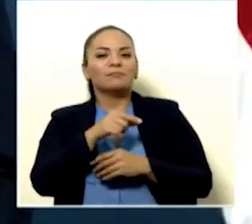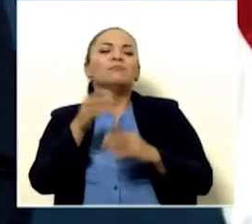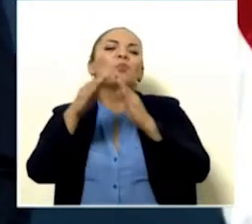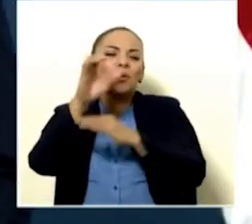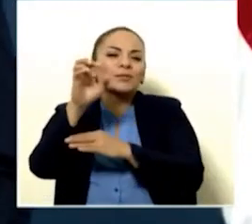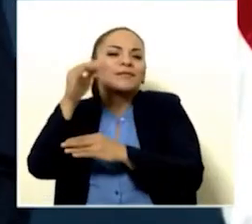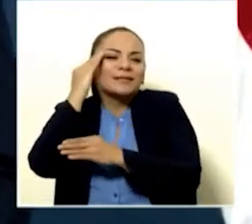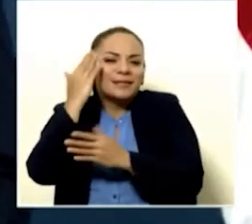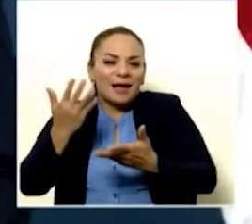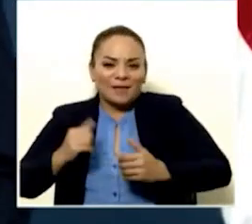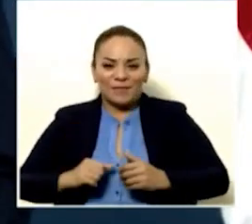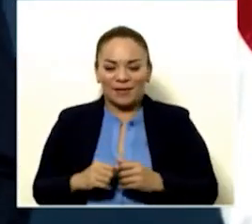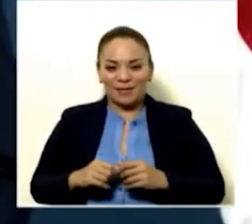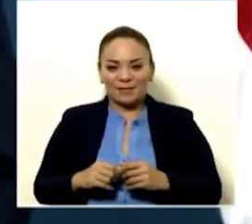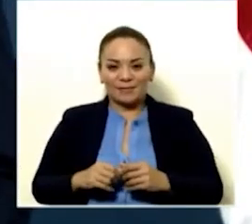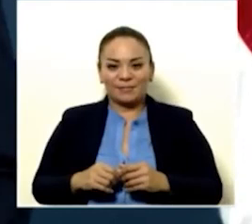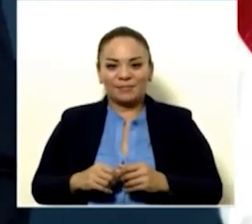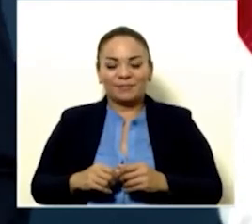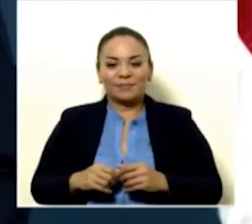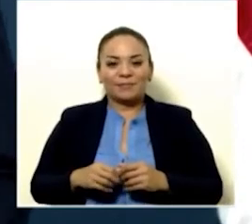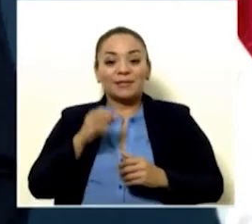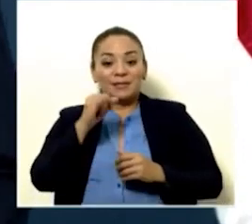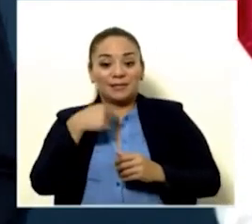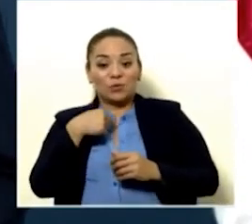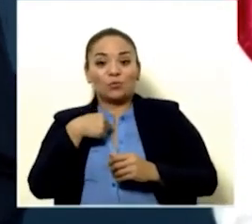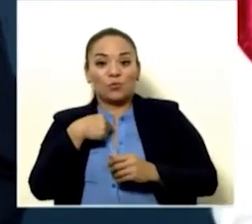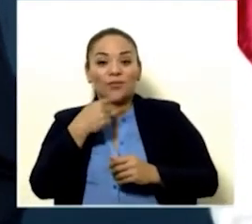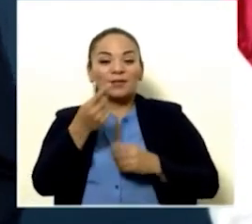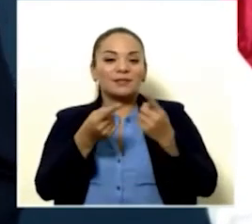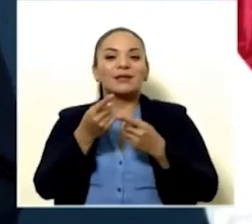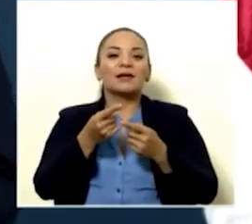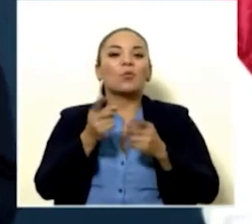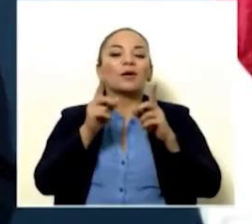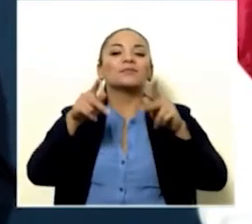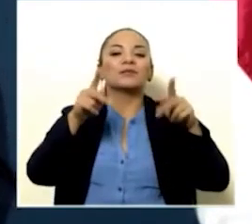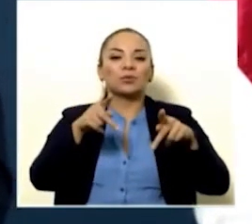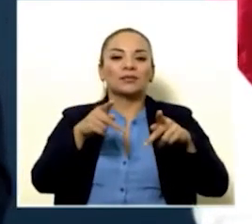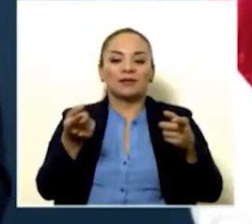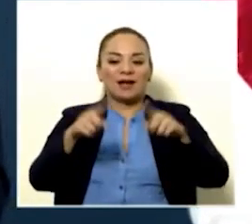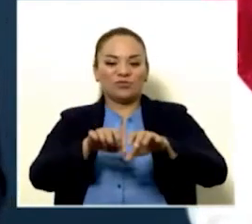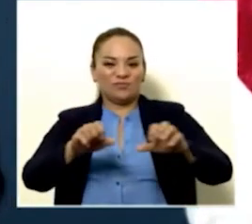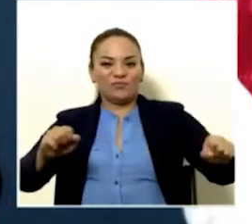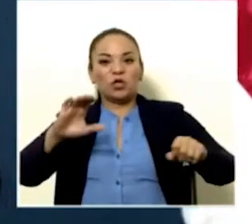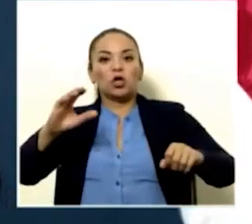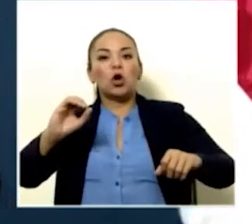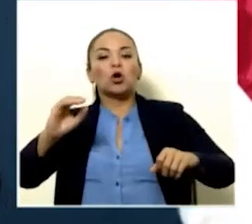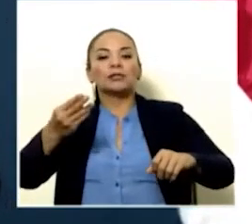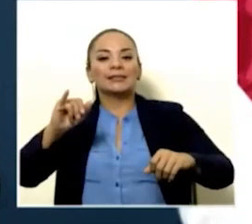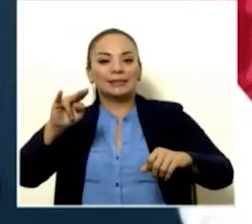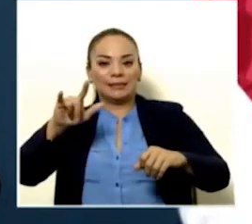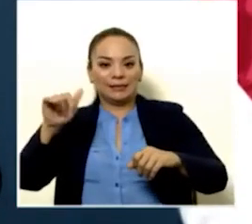con, si uno sacara a los involucrados en el caso Cochinilla, primero, cuesta mucho determinar quiénes